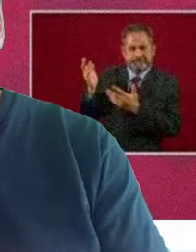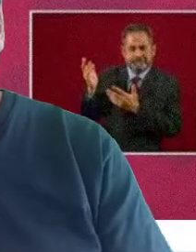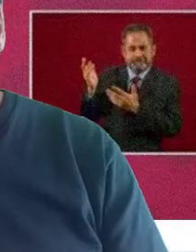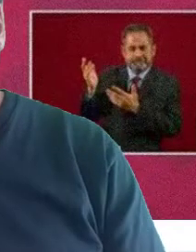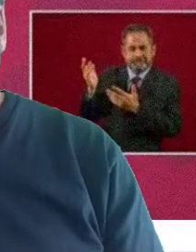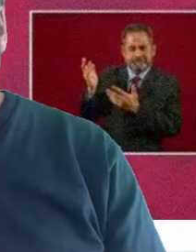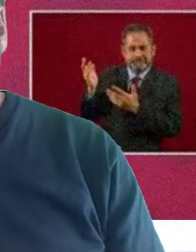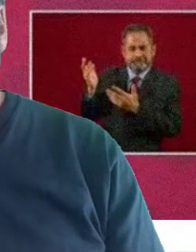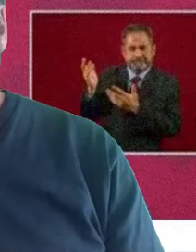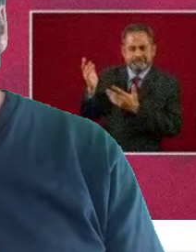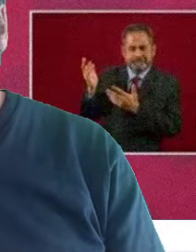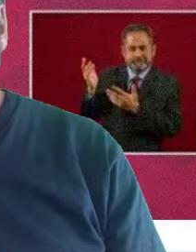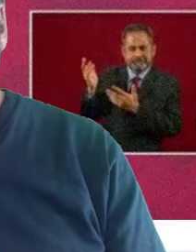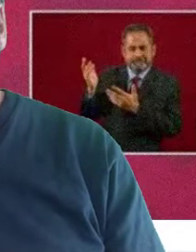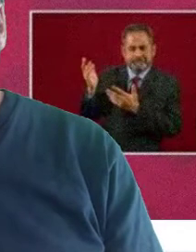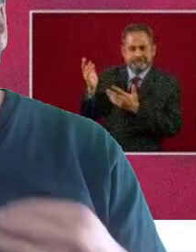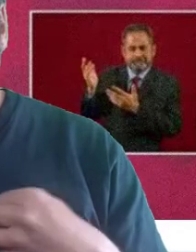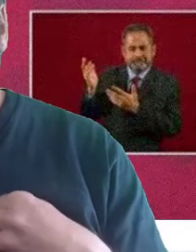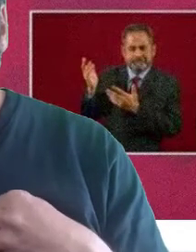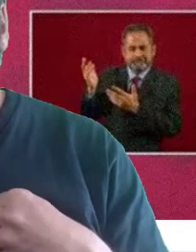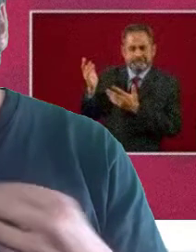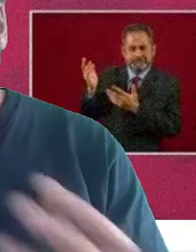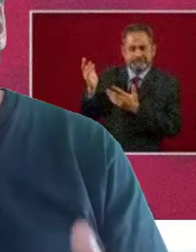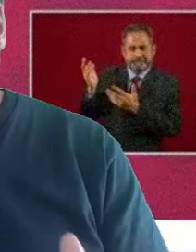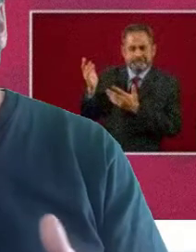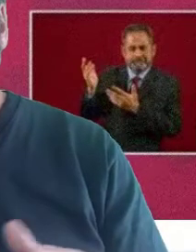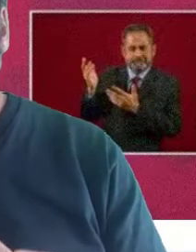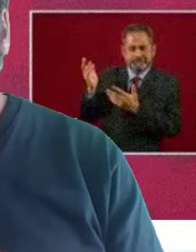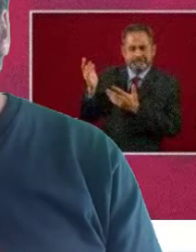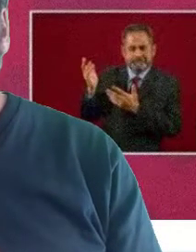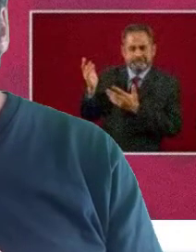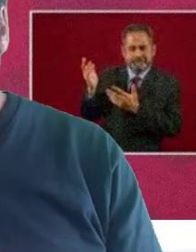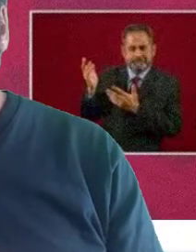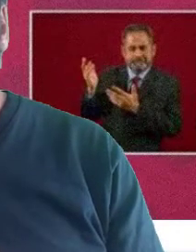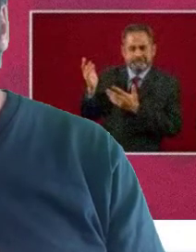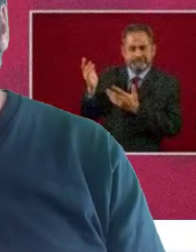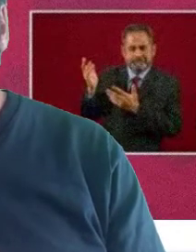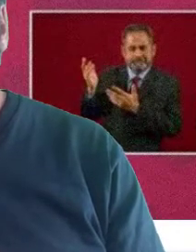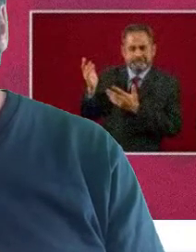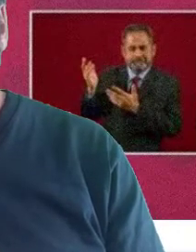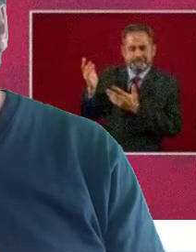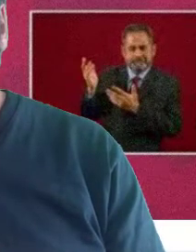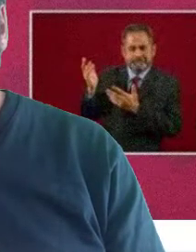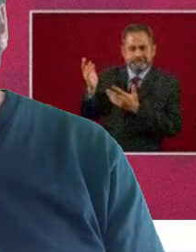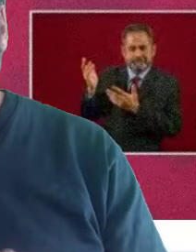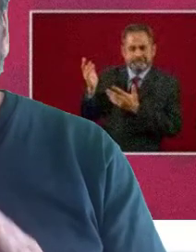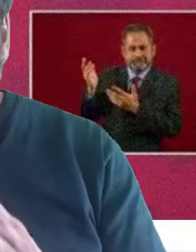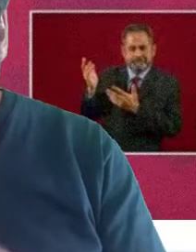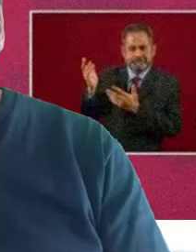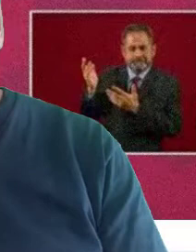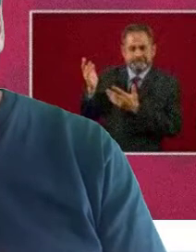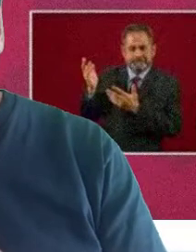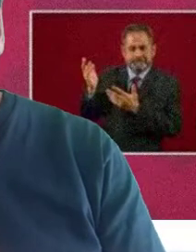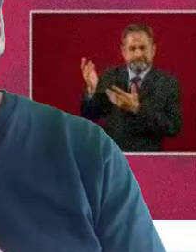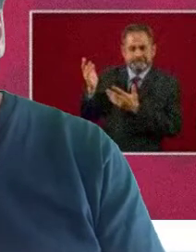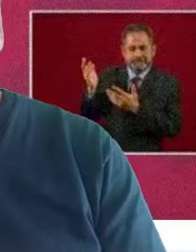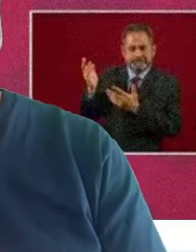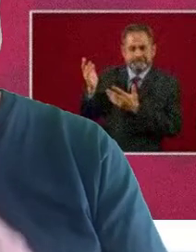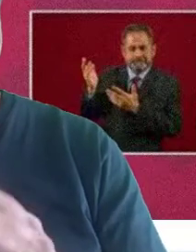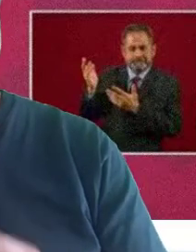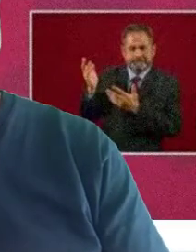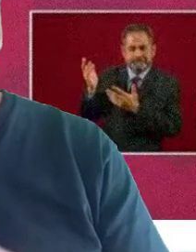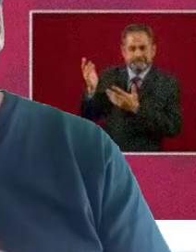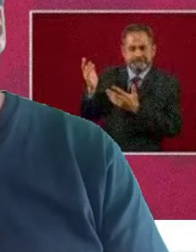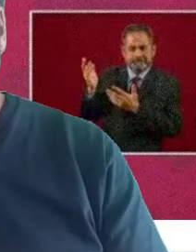por el hecho de que sean suscriptores mi responsabilidad de informarles de la mejor manera gracias en